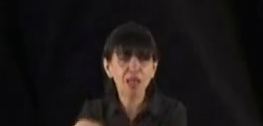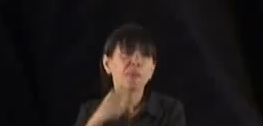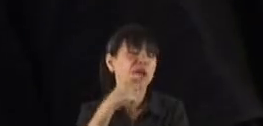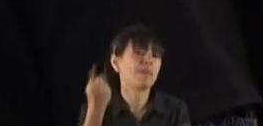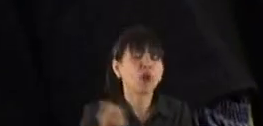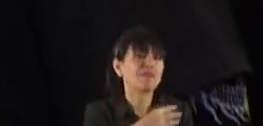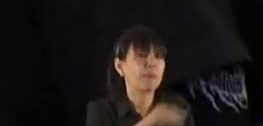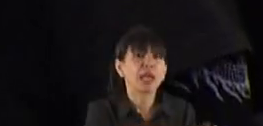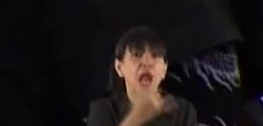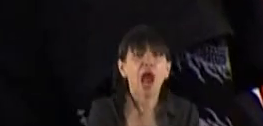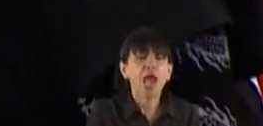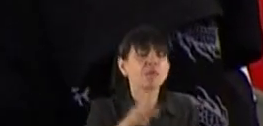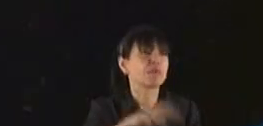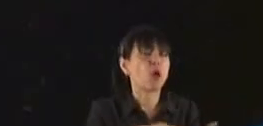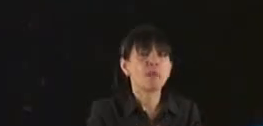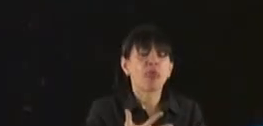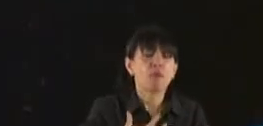el que tenía algún tipo de